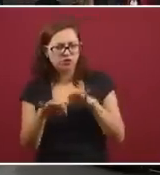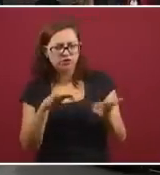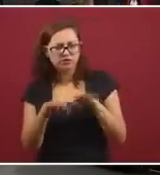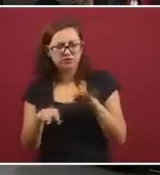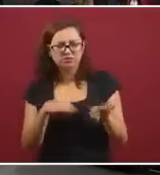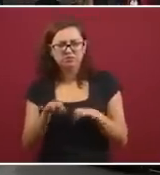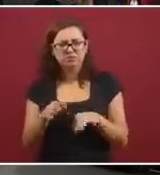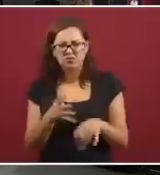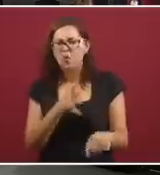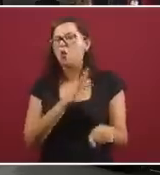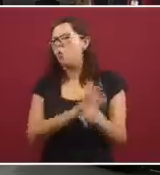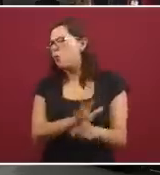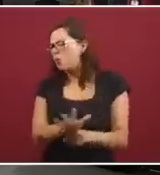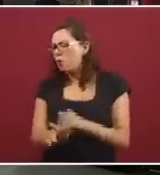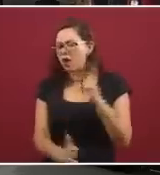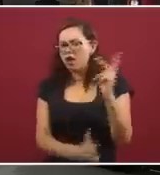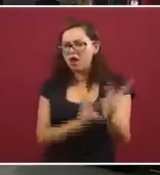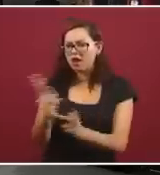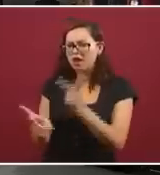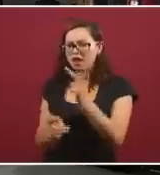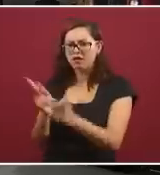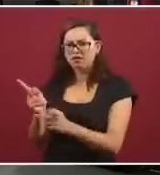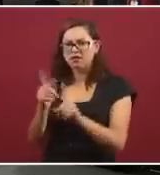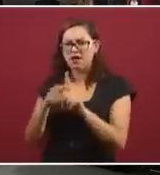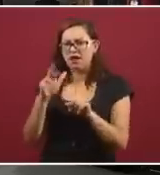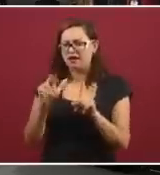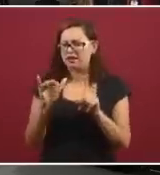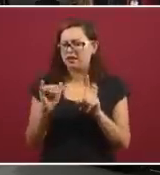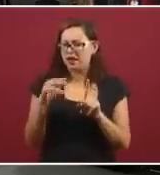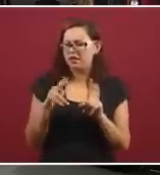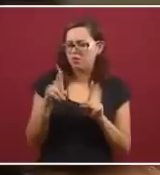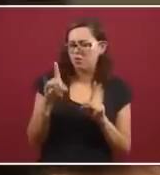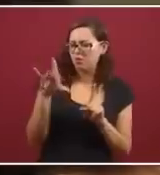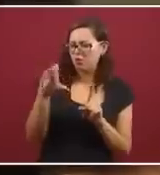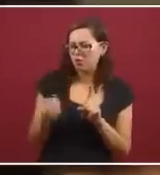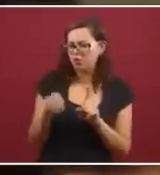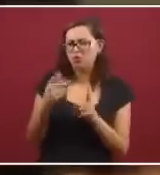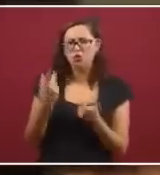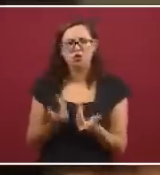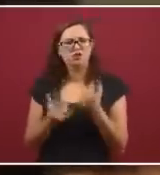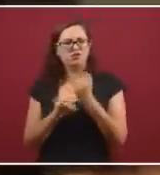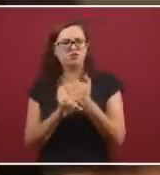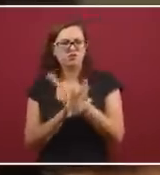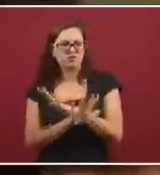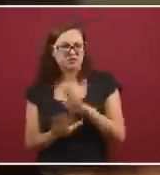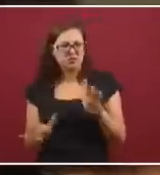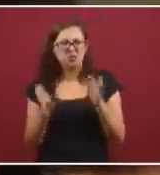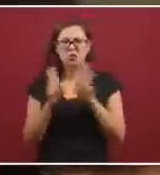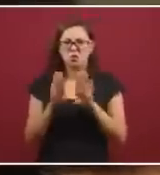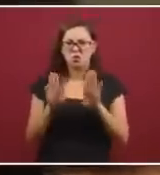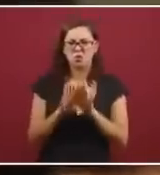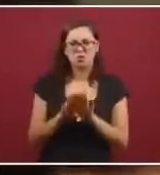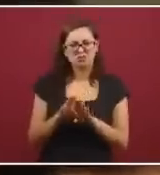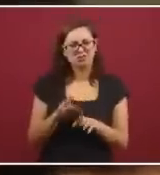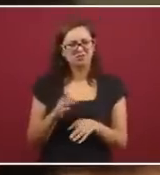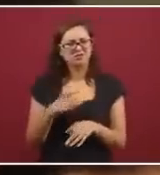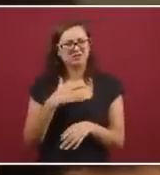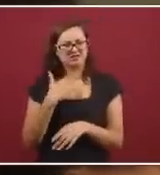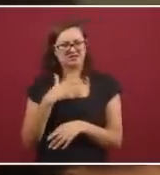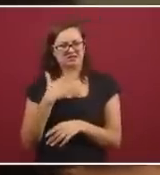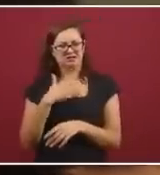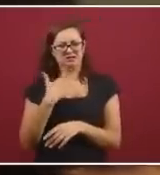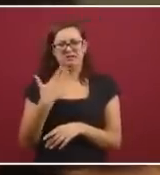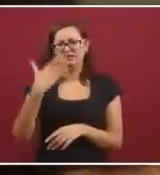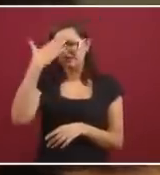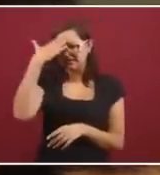que encuesta le está haciendo a raimundo artist no que esté comprando el gobierno sino qué información está generando usted para tener el pulso de